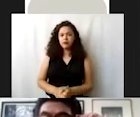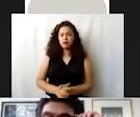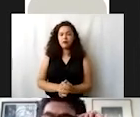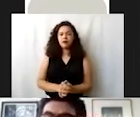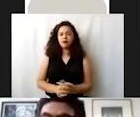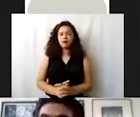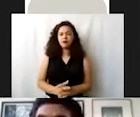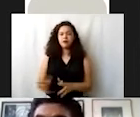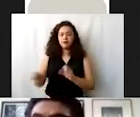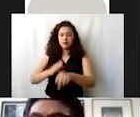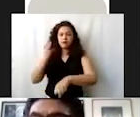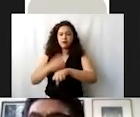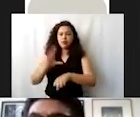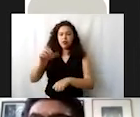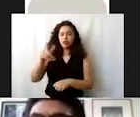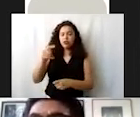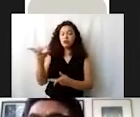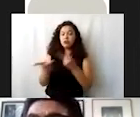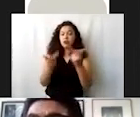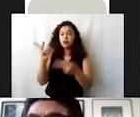código. ¿Tenemos preguntas por ahí?